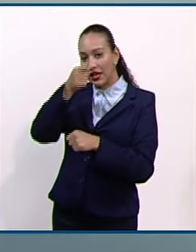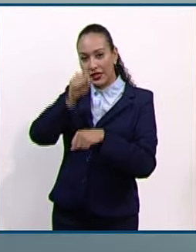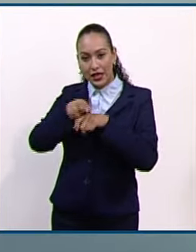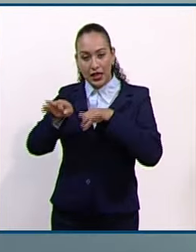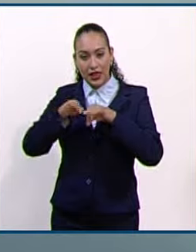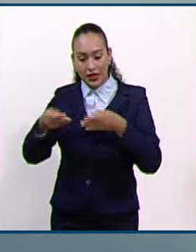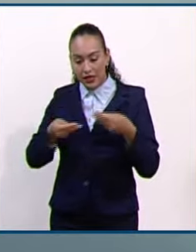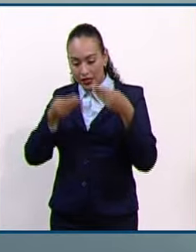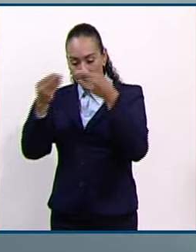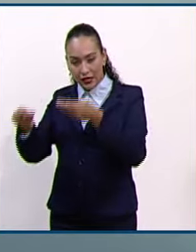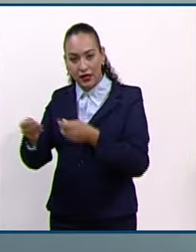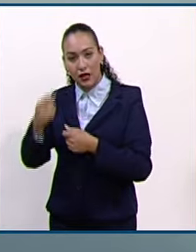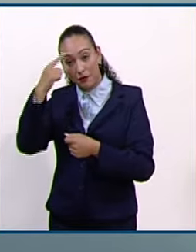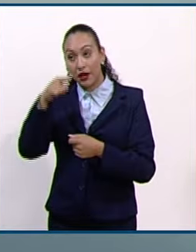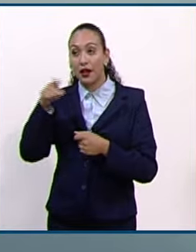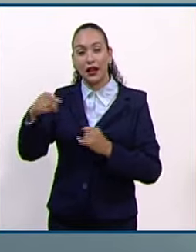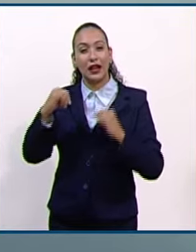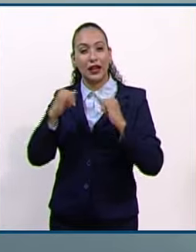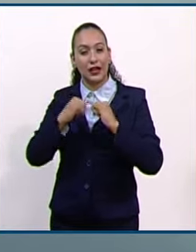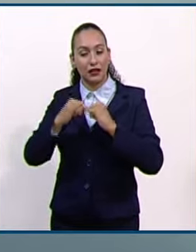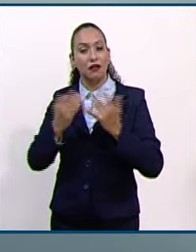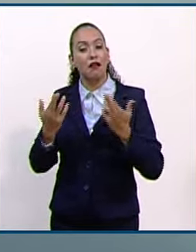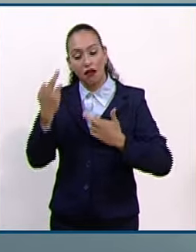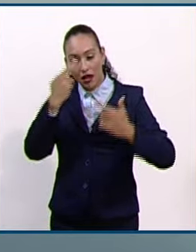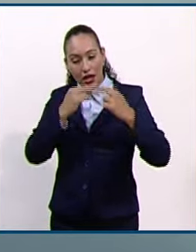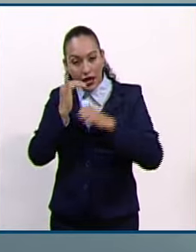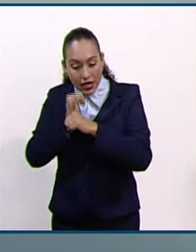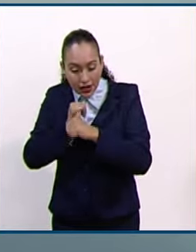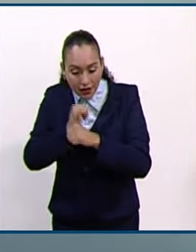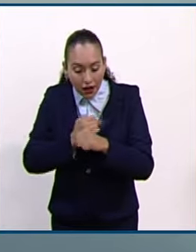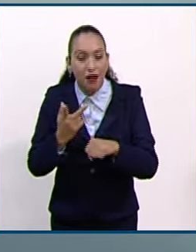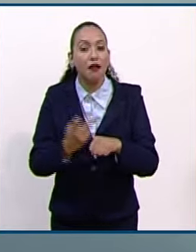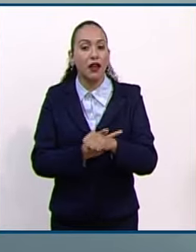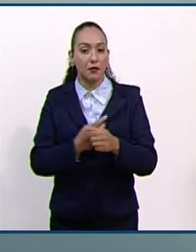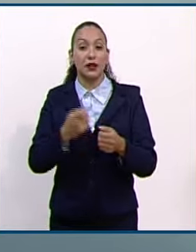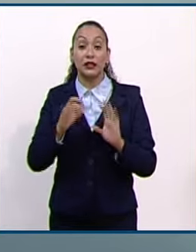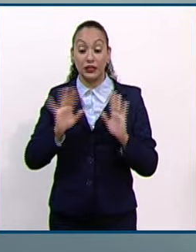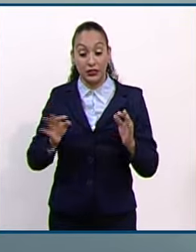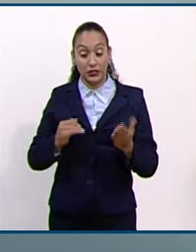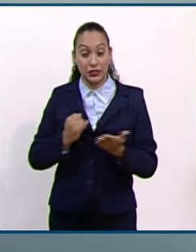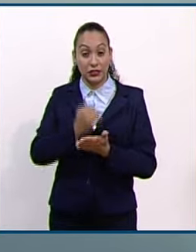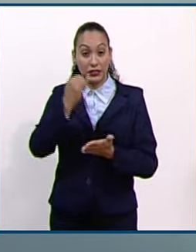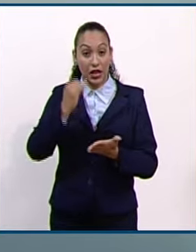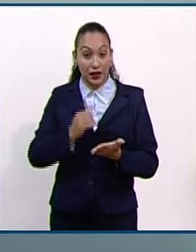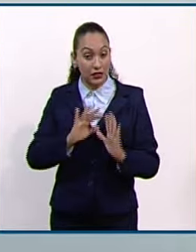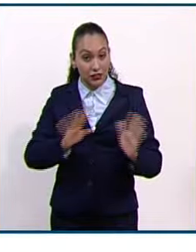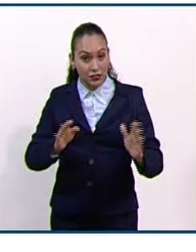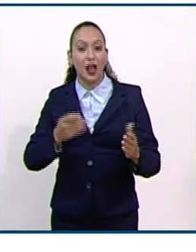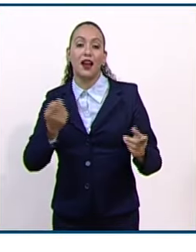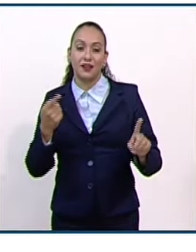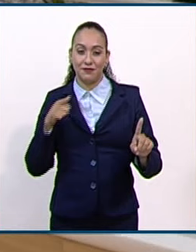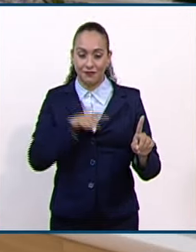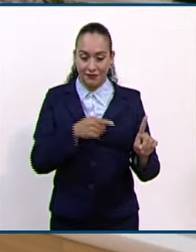sus facultades realizara las investigaciones y en su caso ejerciera las sanciones que correspondieran.